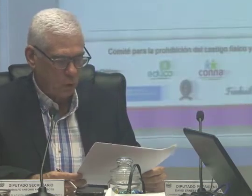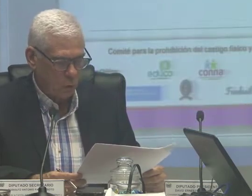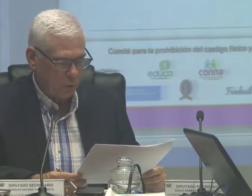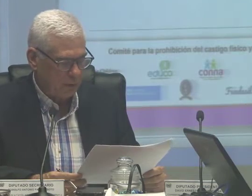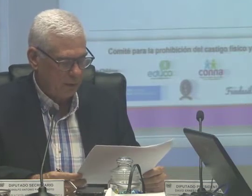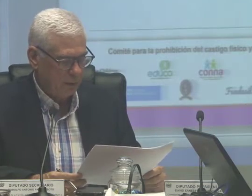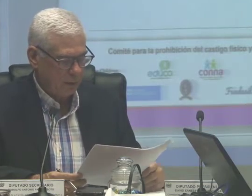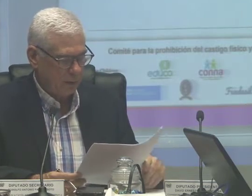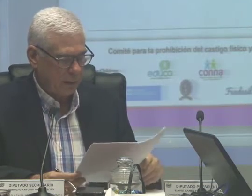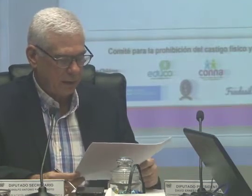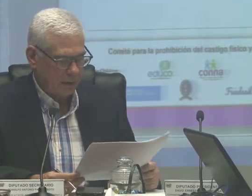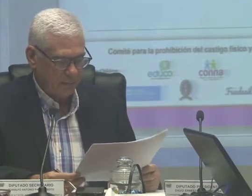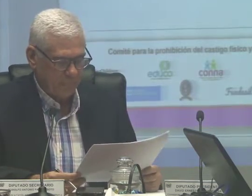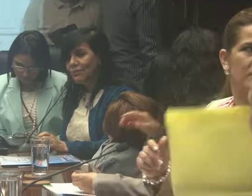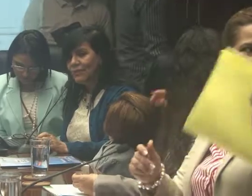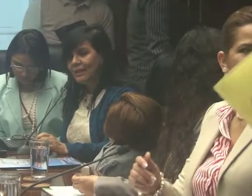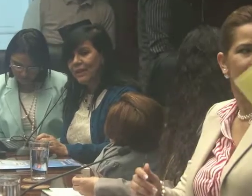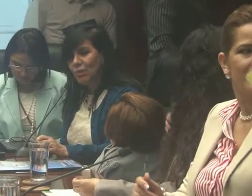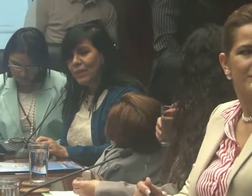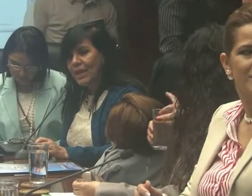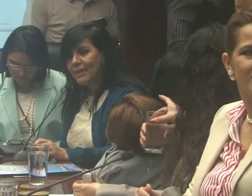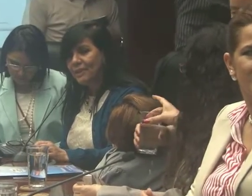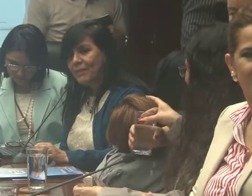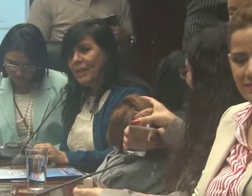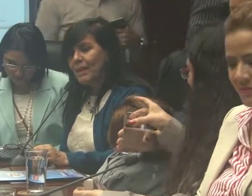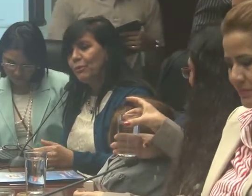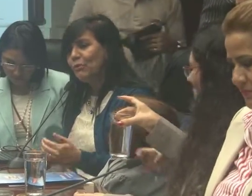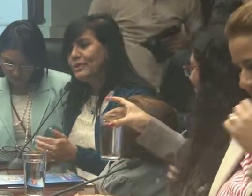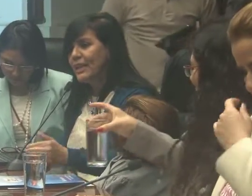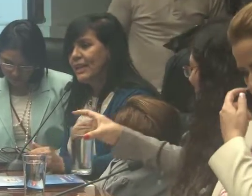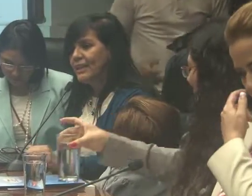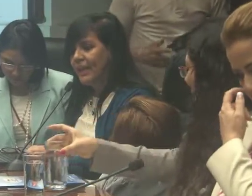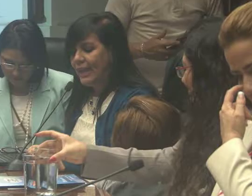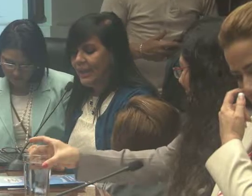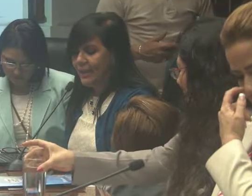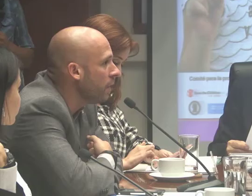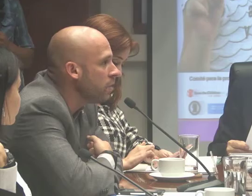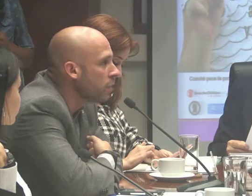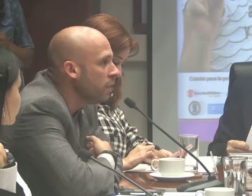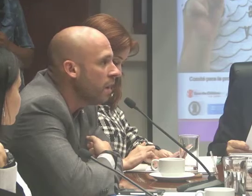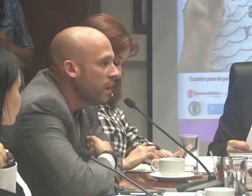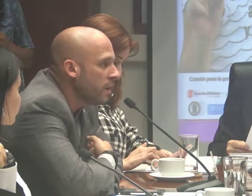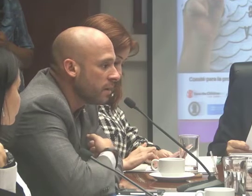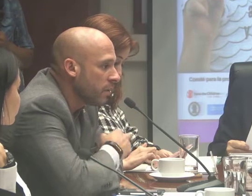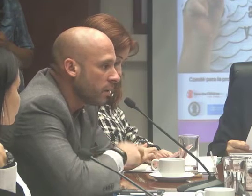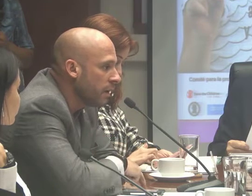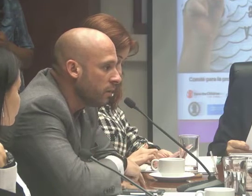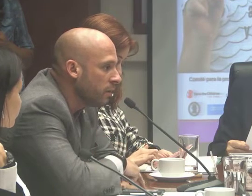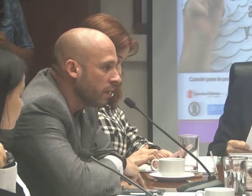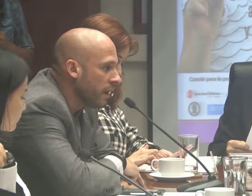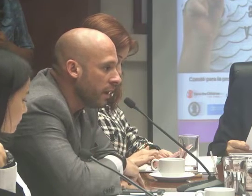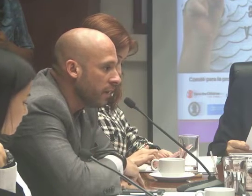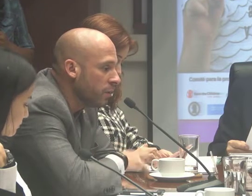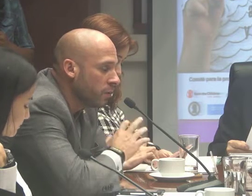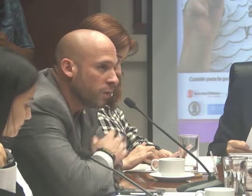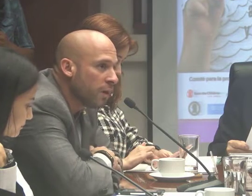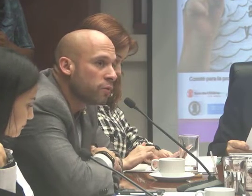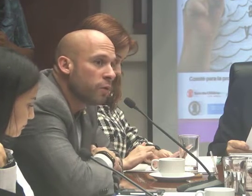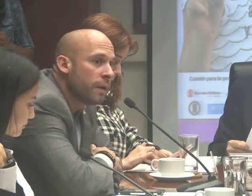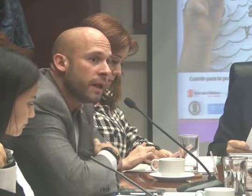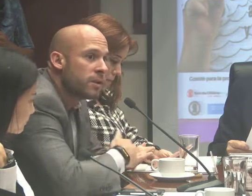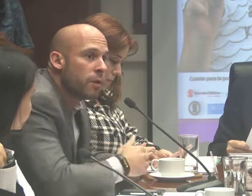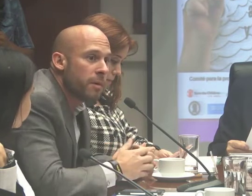los diputados que integran la comisión de la familia niñez adolescencia adulto mayor y personas con discapacidad